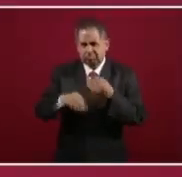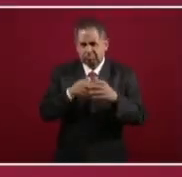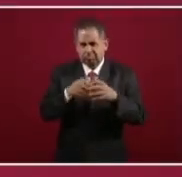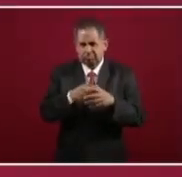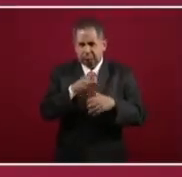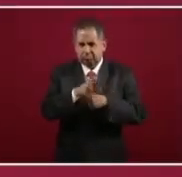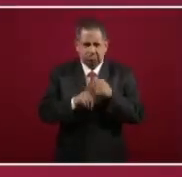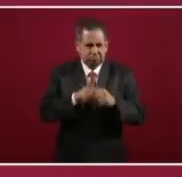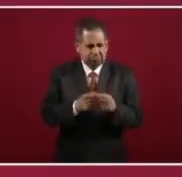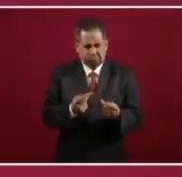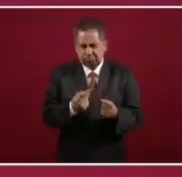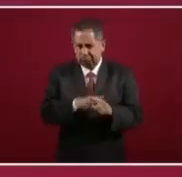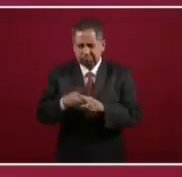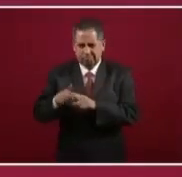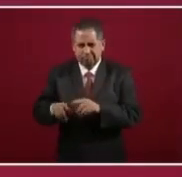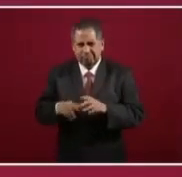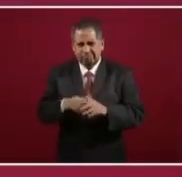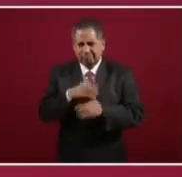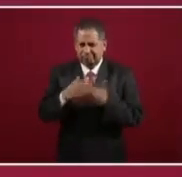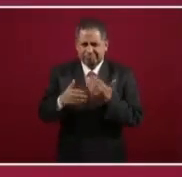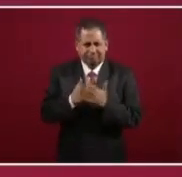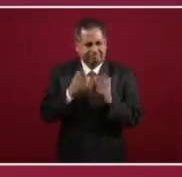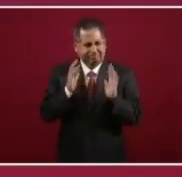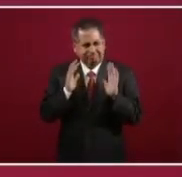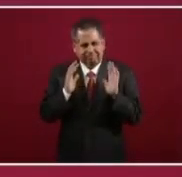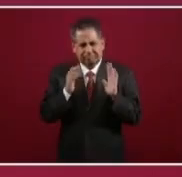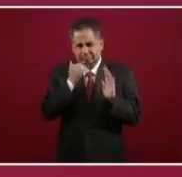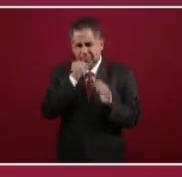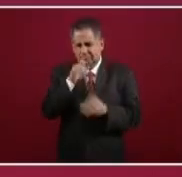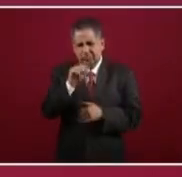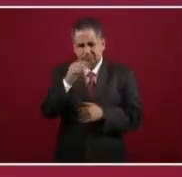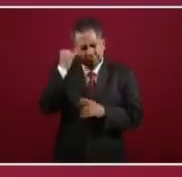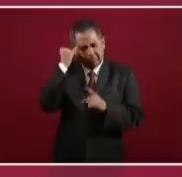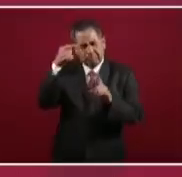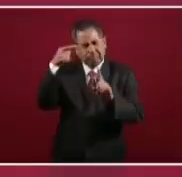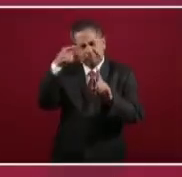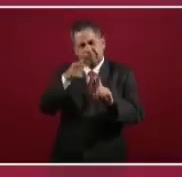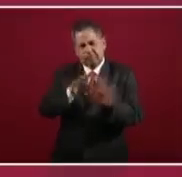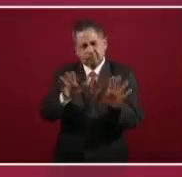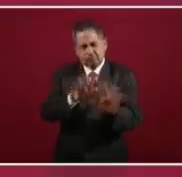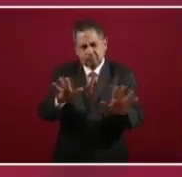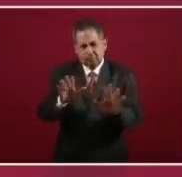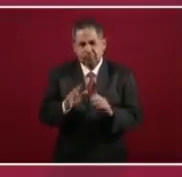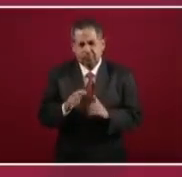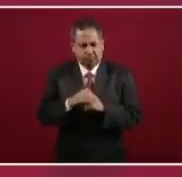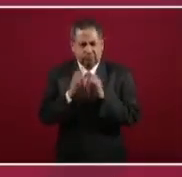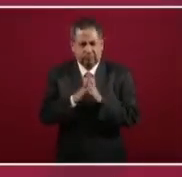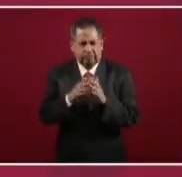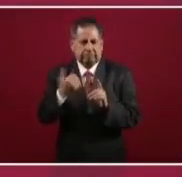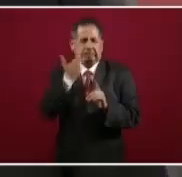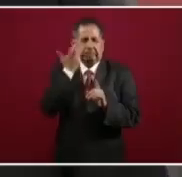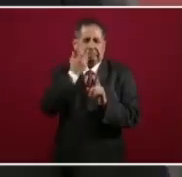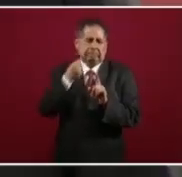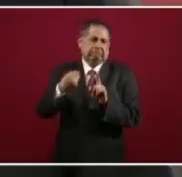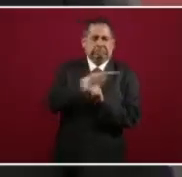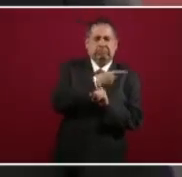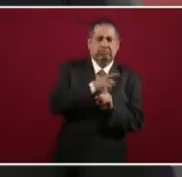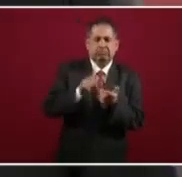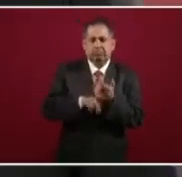animales a los perros ya pero no era esa la idea usar que también no se entiende que